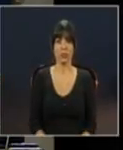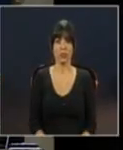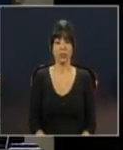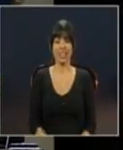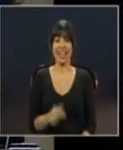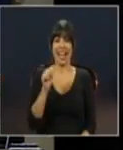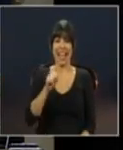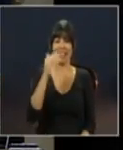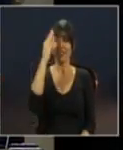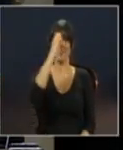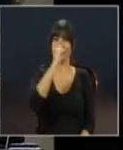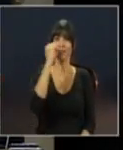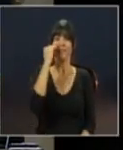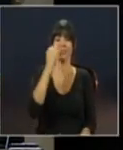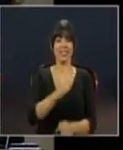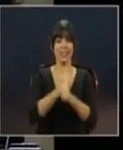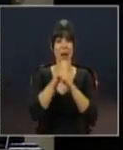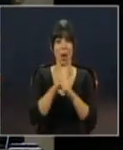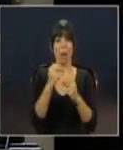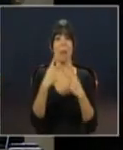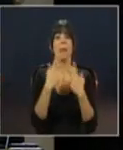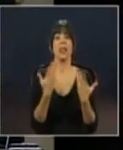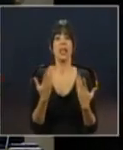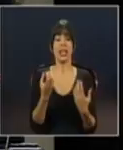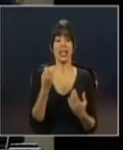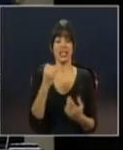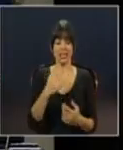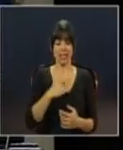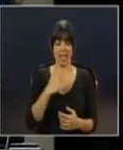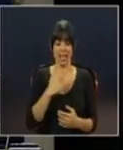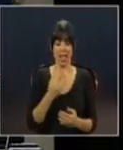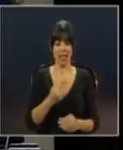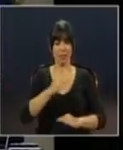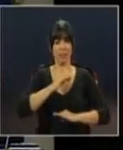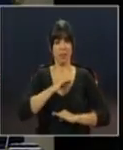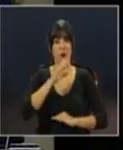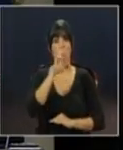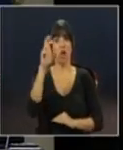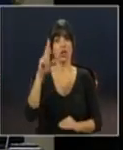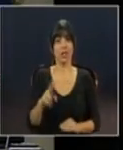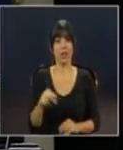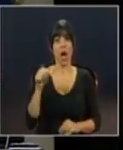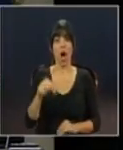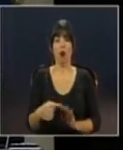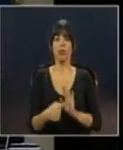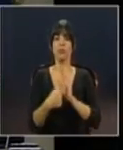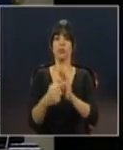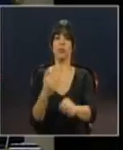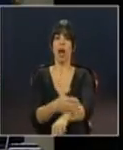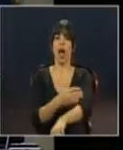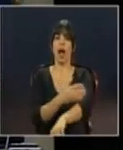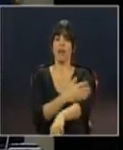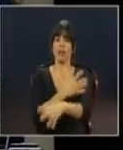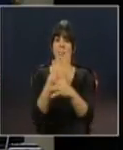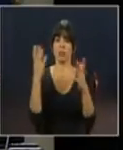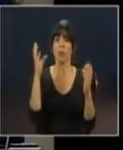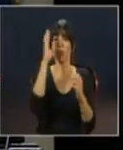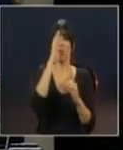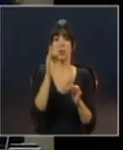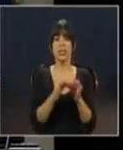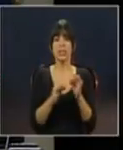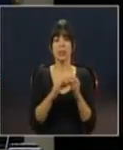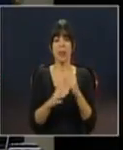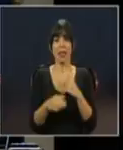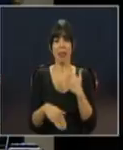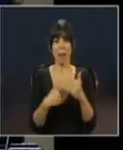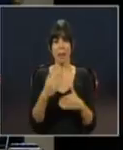Este convencimiento permite que, con satisfacción, hoy Costa Rica muestre avances sustantivos en materia de simplificación de